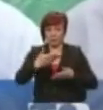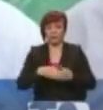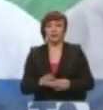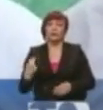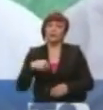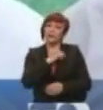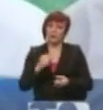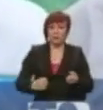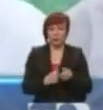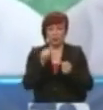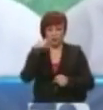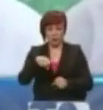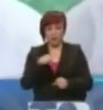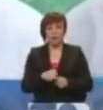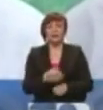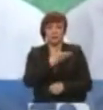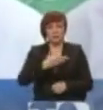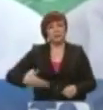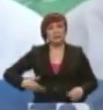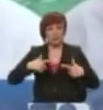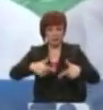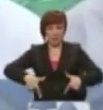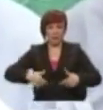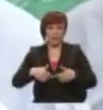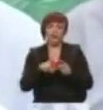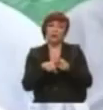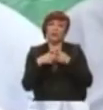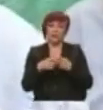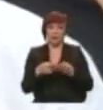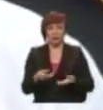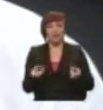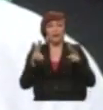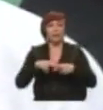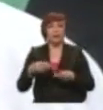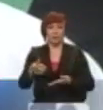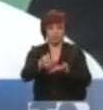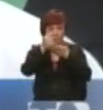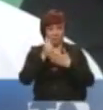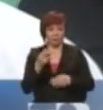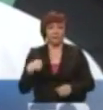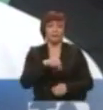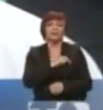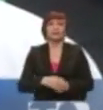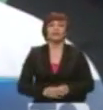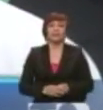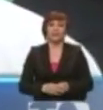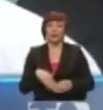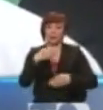en la medida que el presidente de la República empiece también a colaborar. Hasta este momento, con el proceso de diálogo,